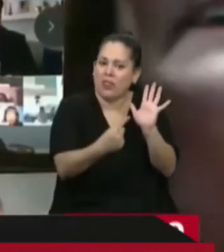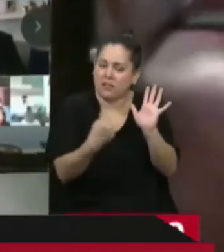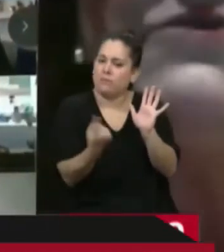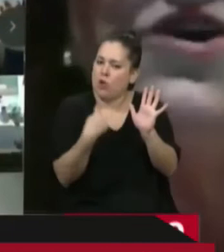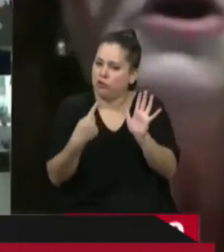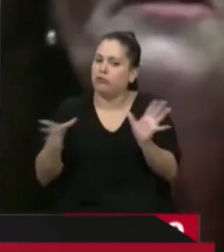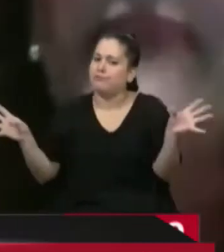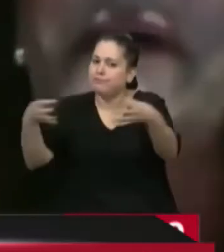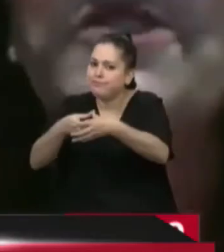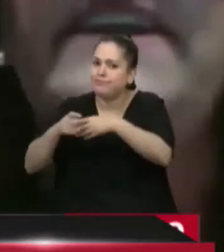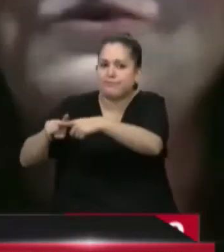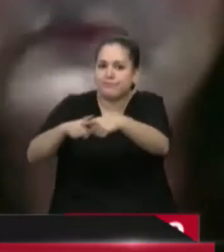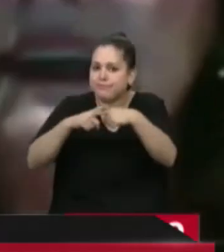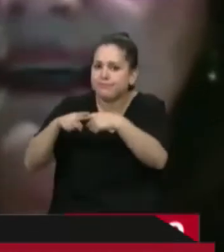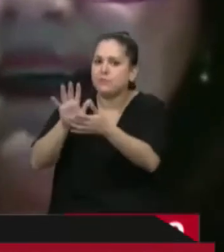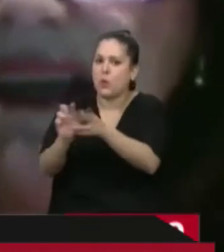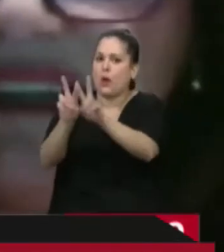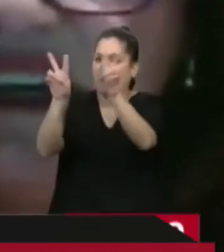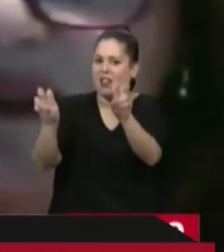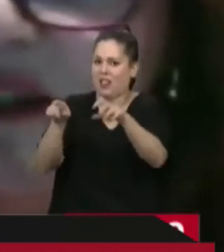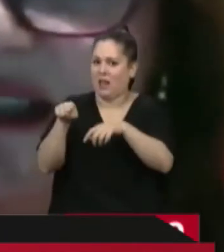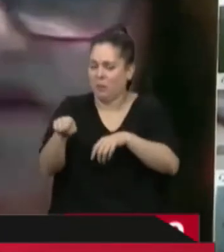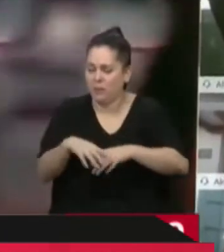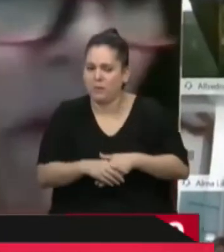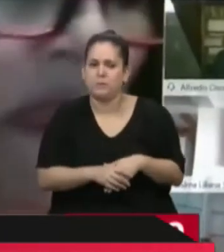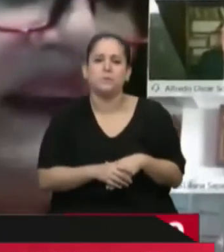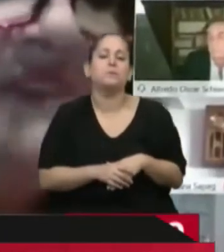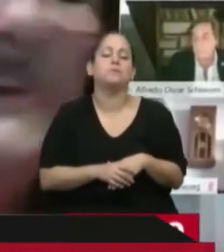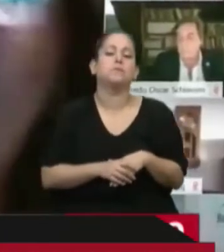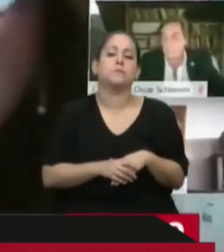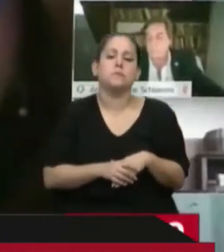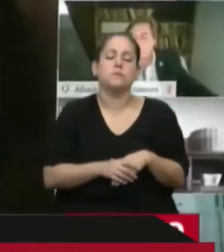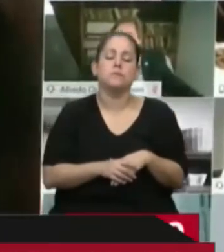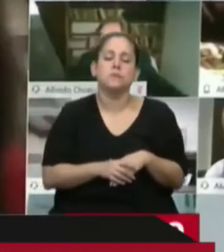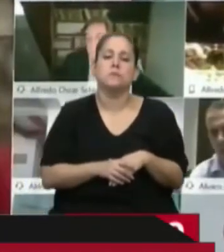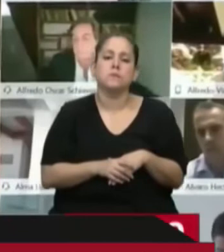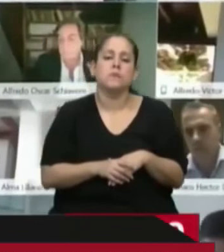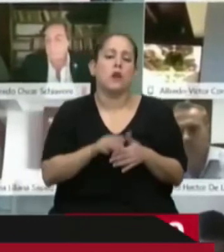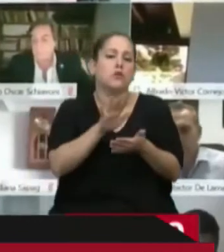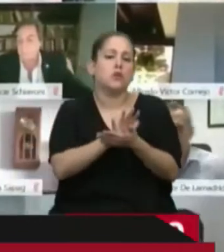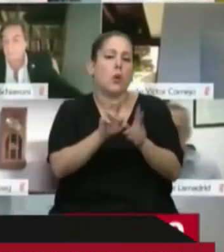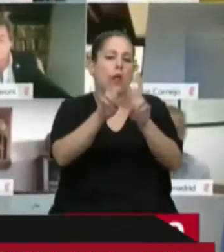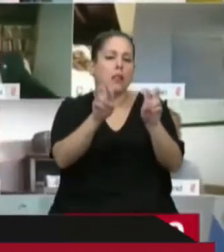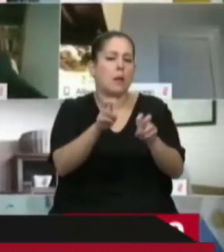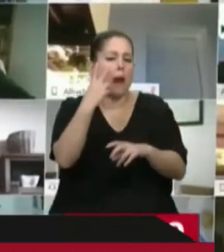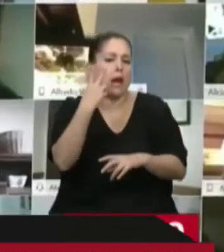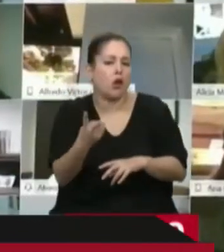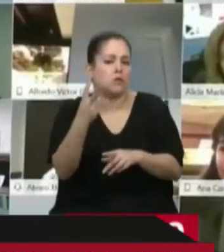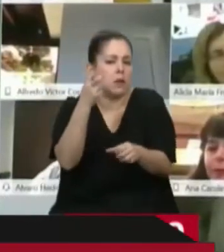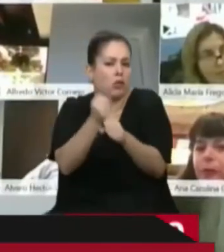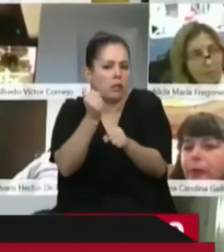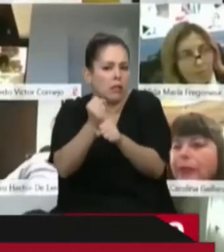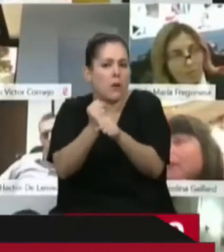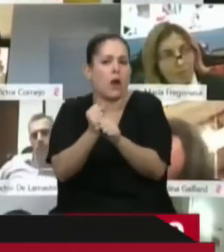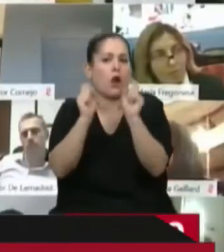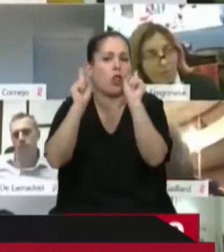digital, una educación a distancia auténticamente? Porque muchos están manejando con un mail, con una llamada por teléfono, con un WhatsApp, y en realidad para